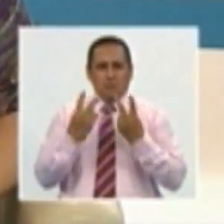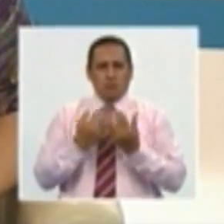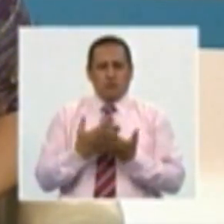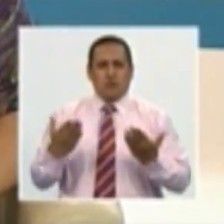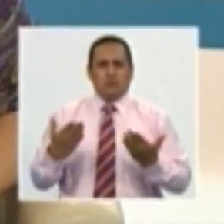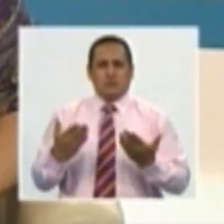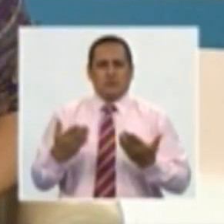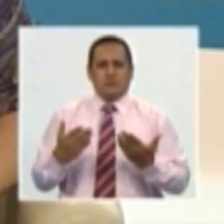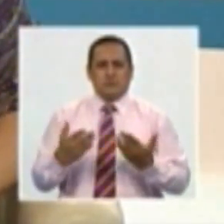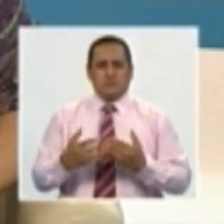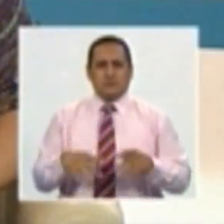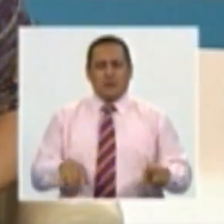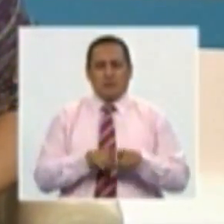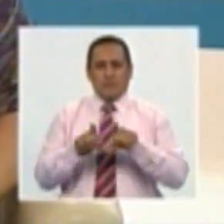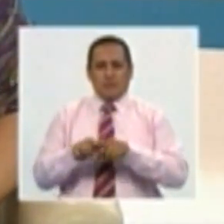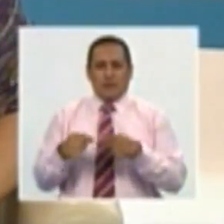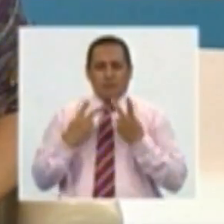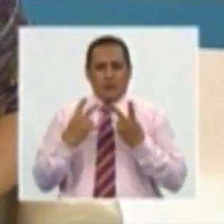hechos de